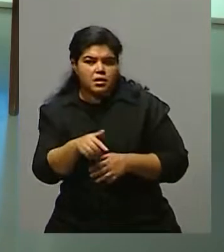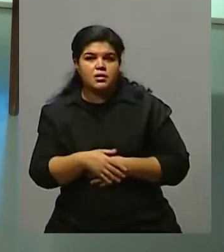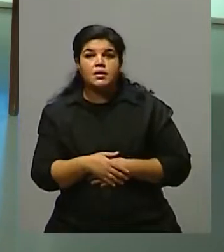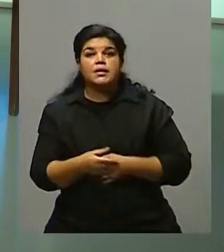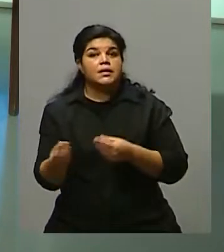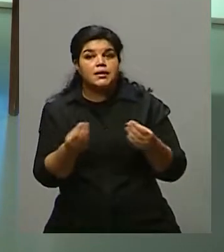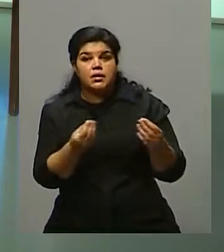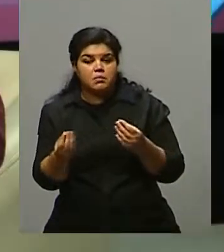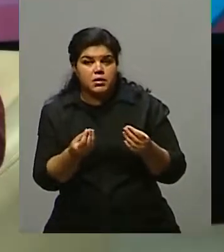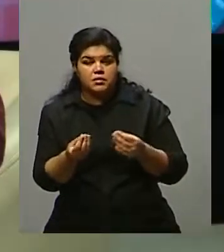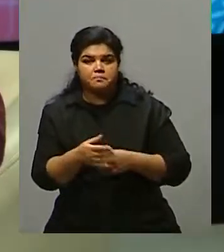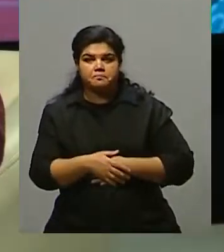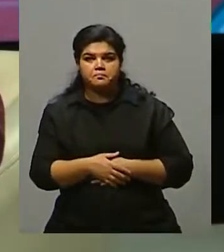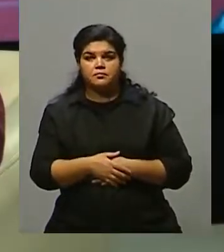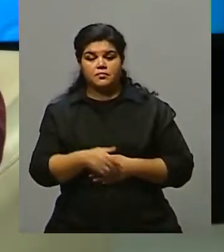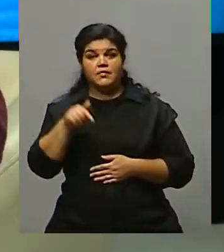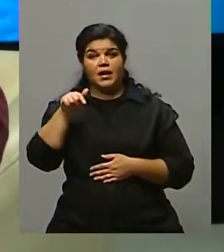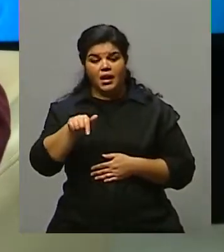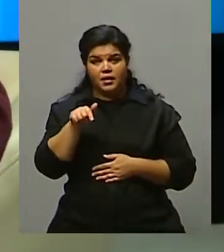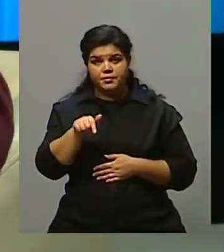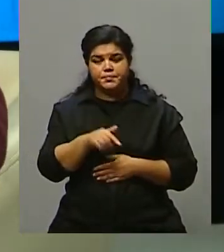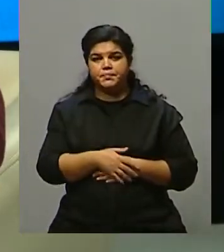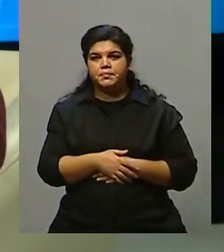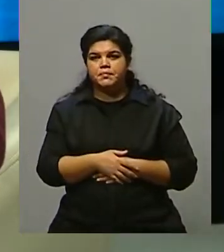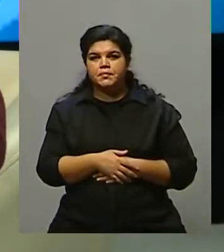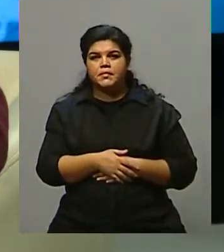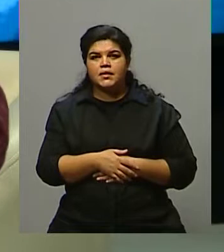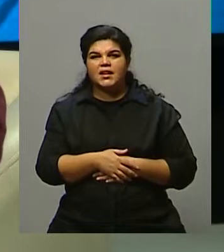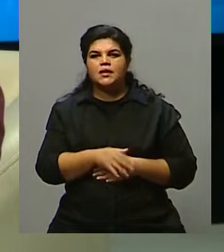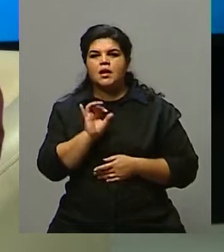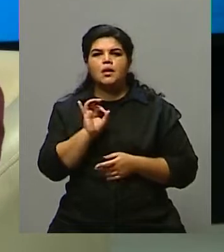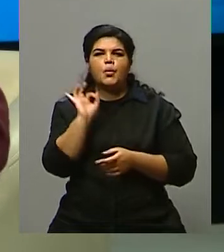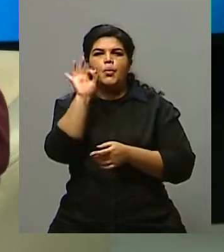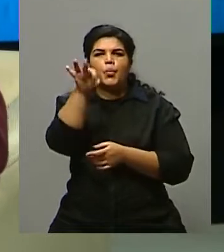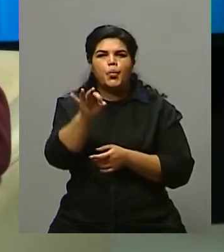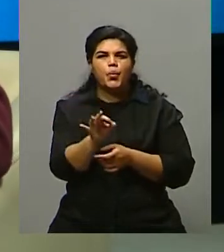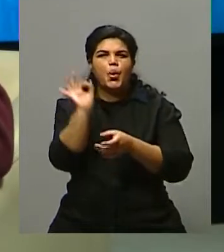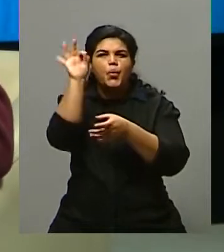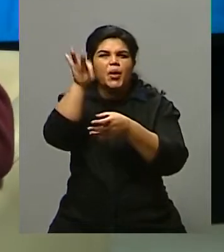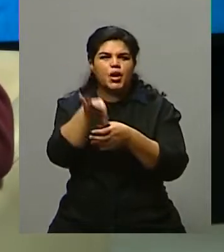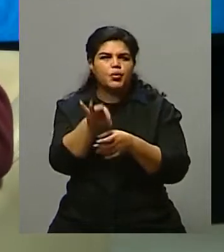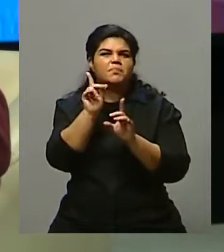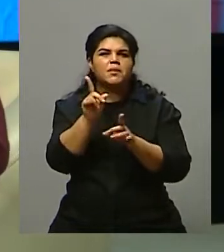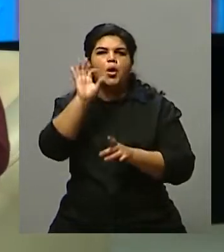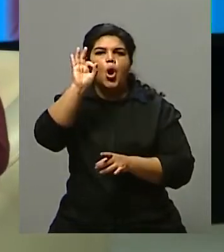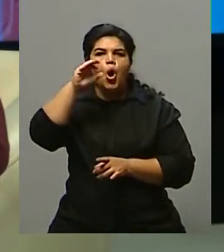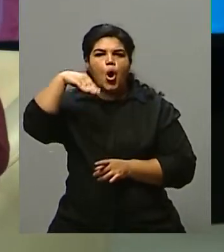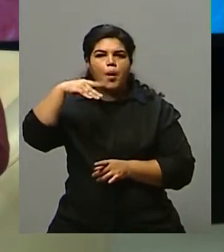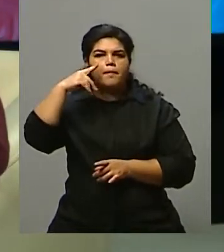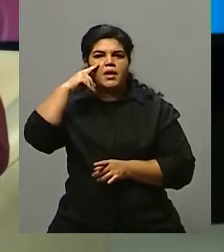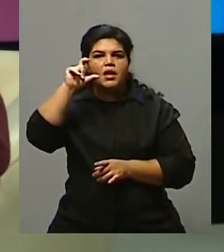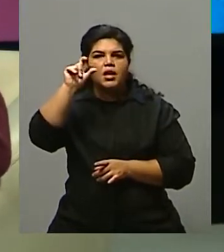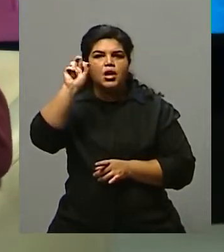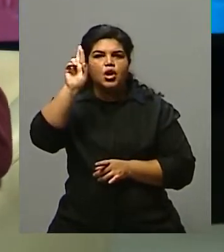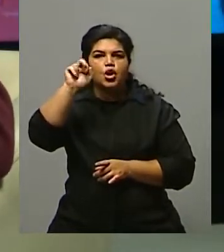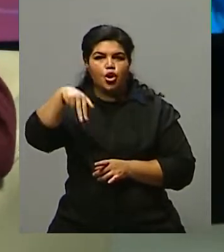se ha visto, es que esta cepa que está circulando sigue siendo esta cepa que se llamó Omicron, ¿sí? Que es un